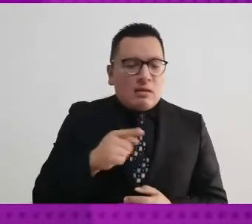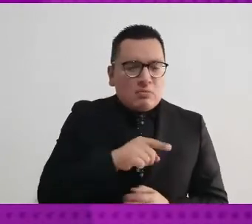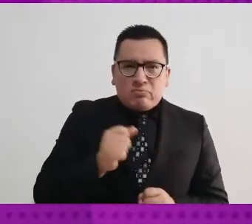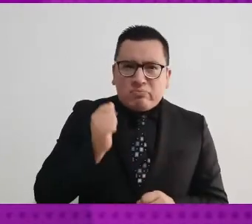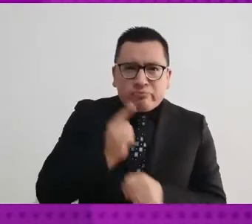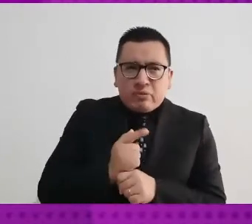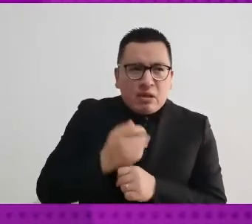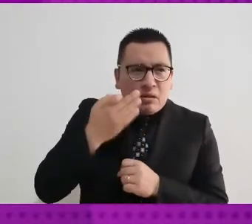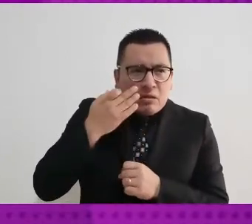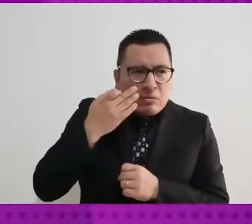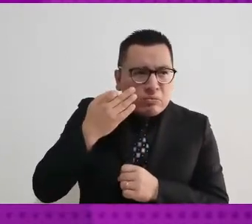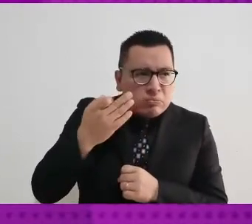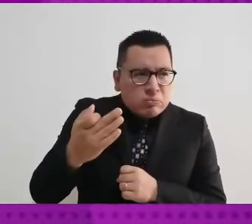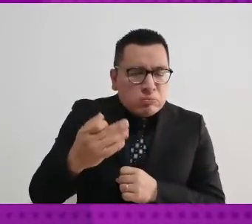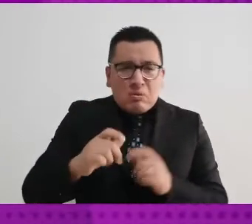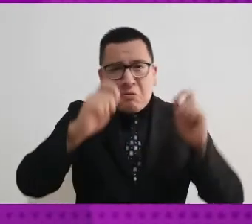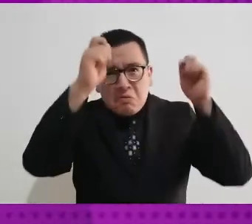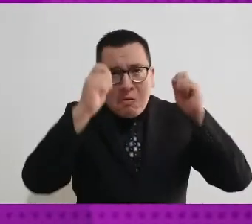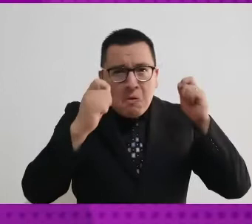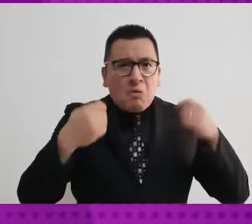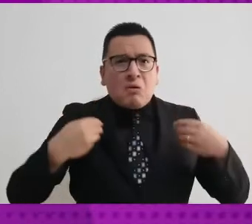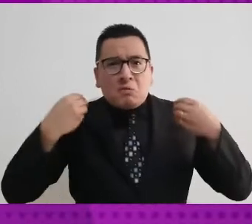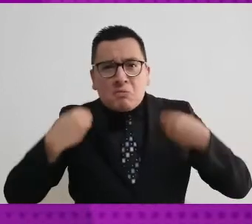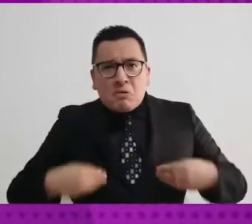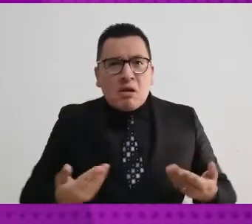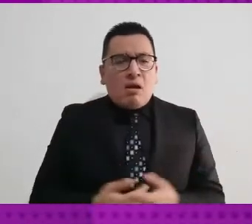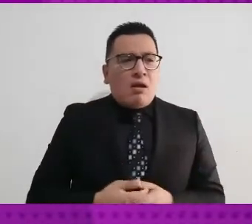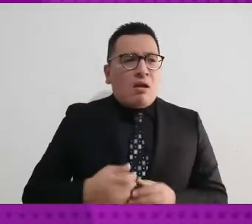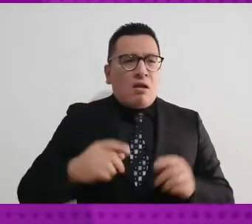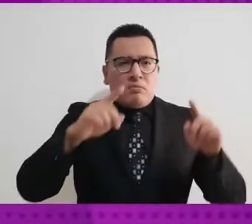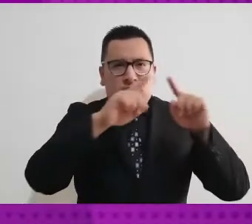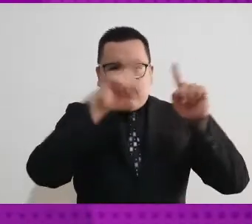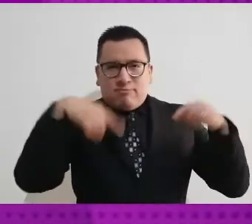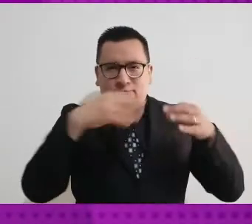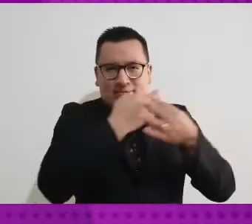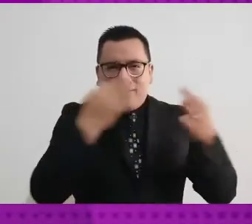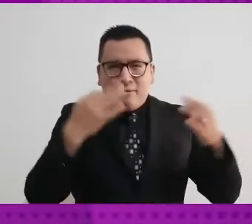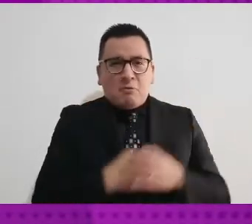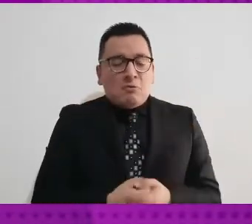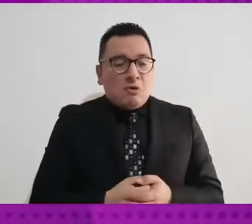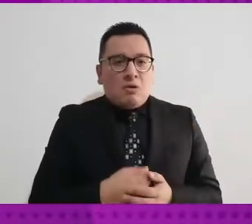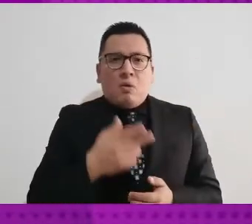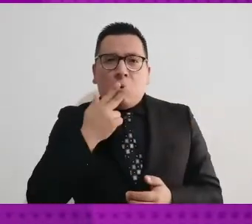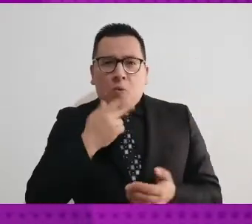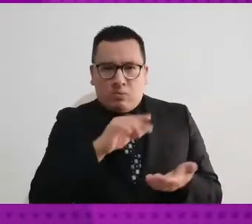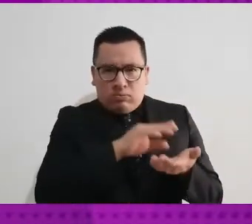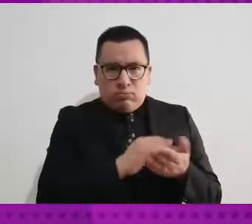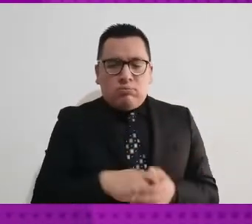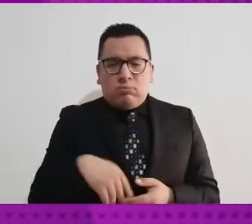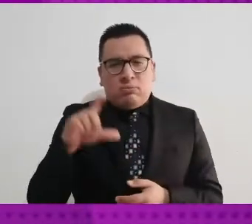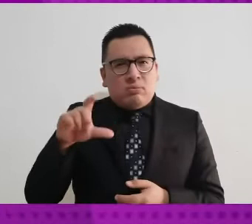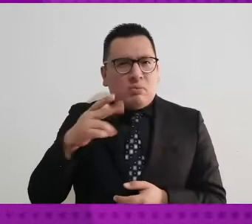testimoniales de este largo camino, gorras, playeras, carteles, van a encontrar ceniceros, cajetillas